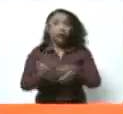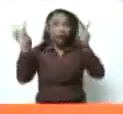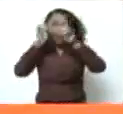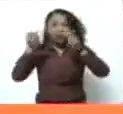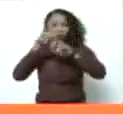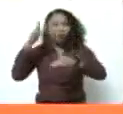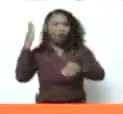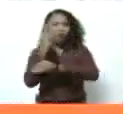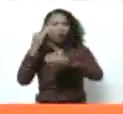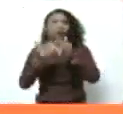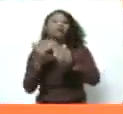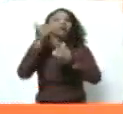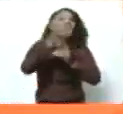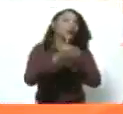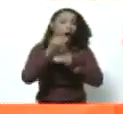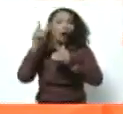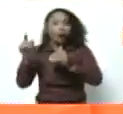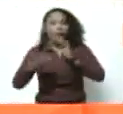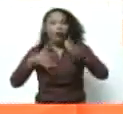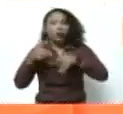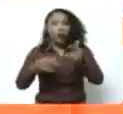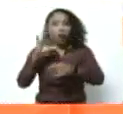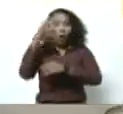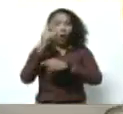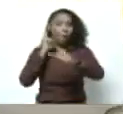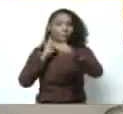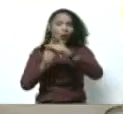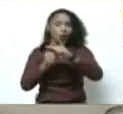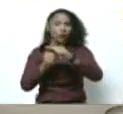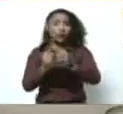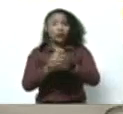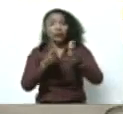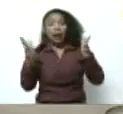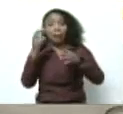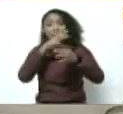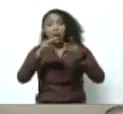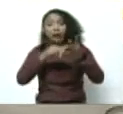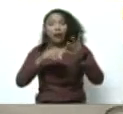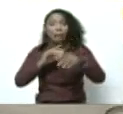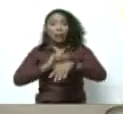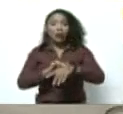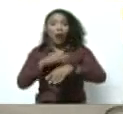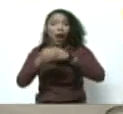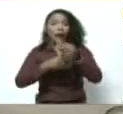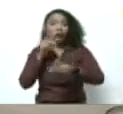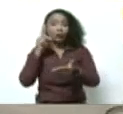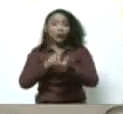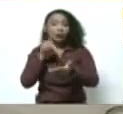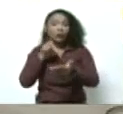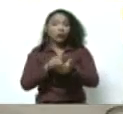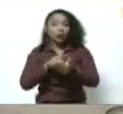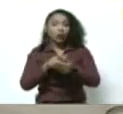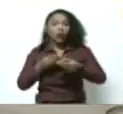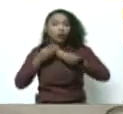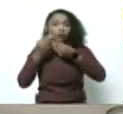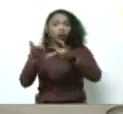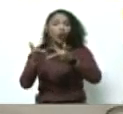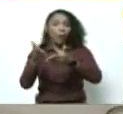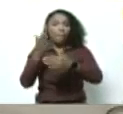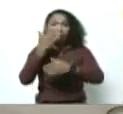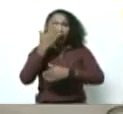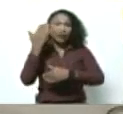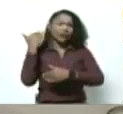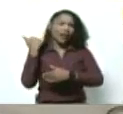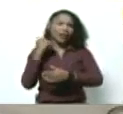penal posteriormente a ese hecho, se logró incautar gran cantidad de material médico que ha formado parte de donaciones